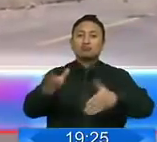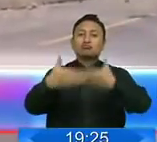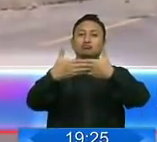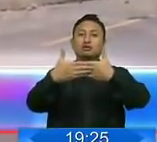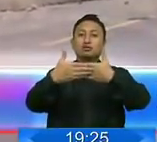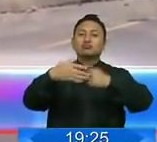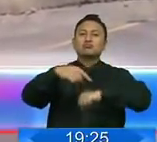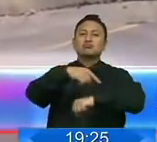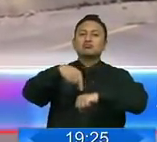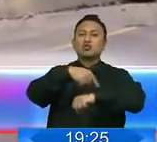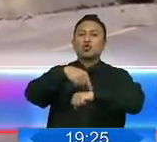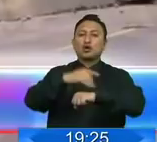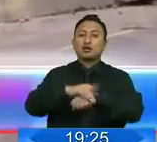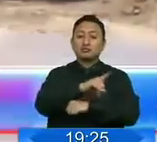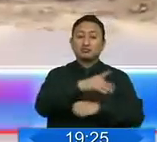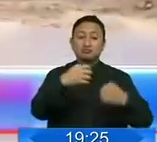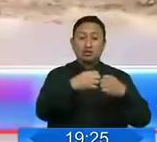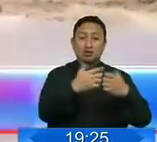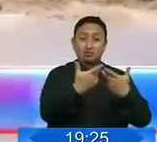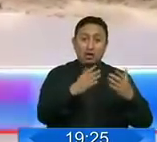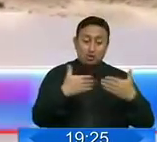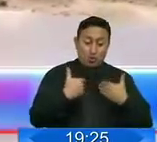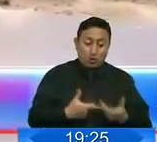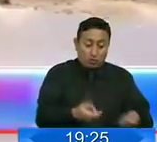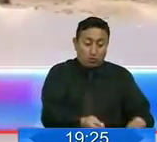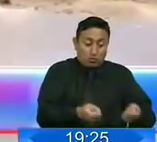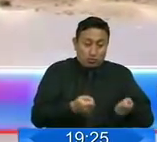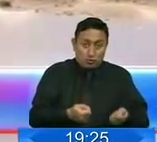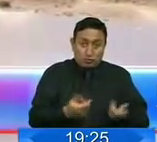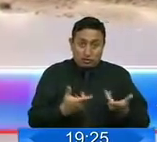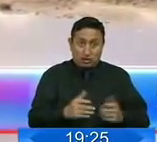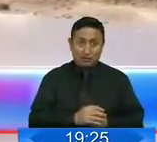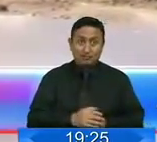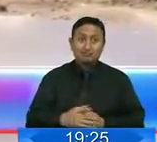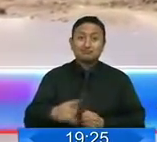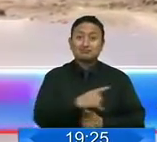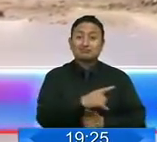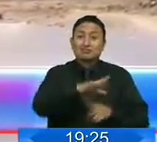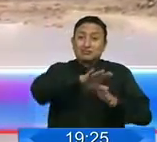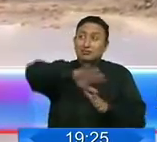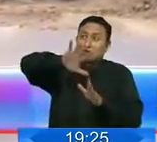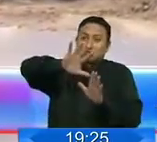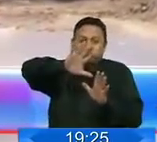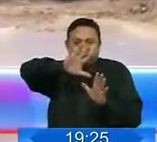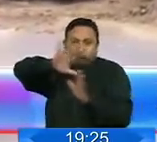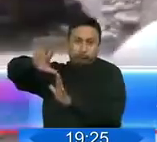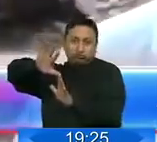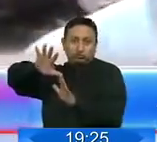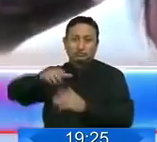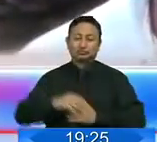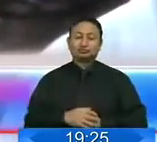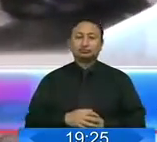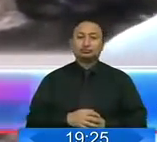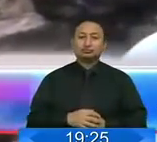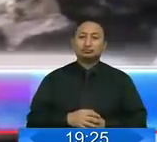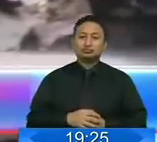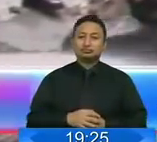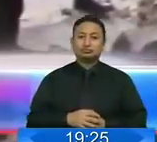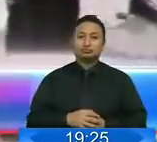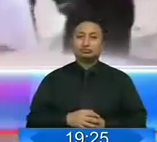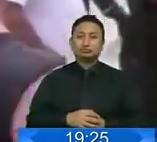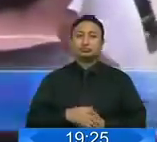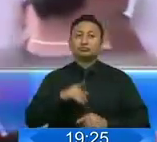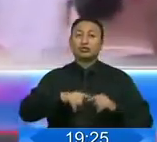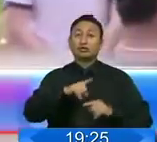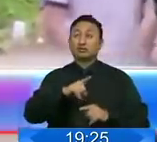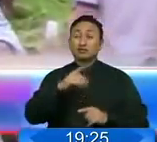hasta que los equipos de emergencia logran retirar el cuerpo y hasta que se logre estabilizar el talud en el sector. Y se han bajado algunas